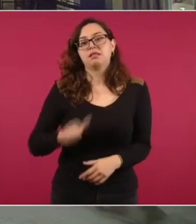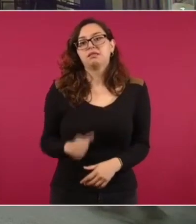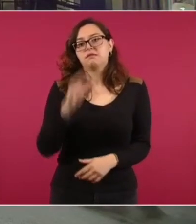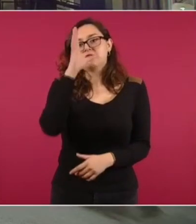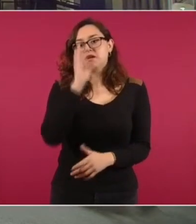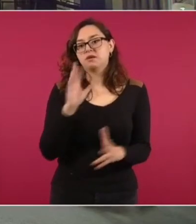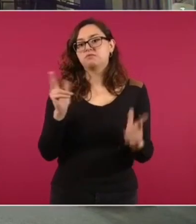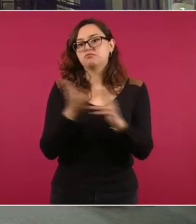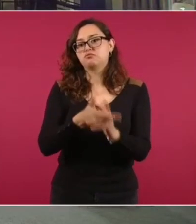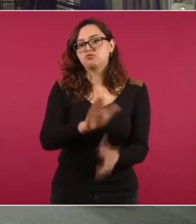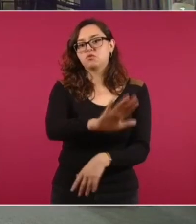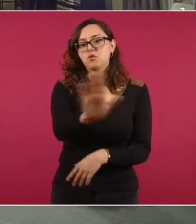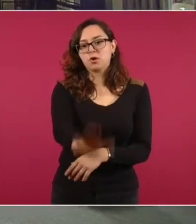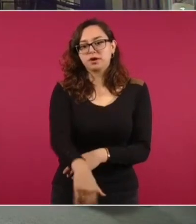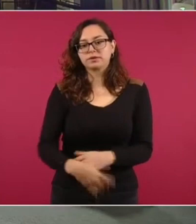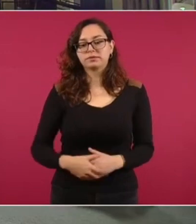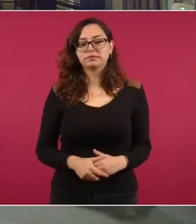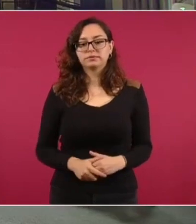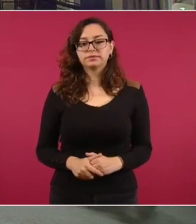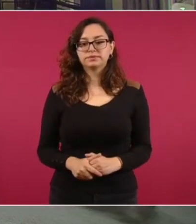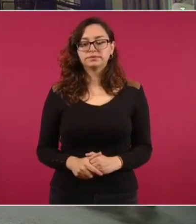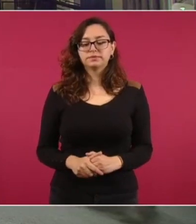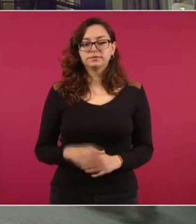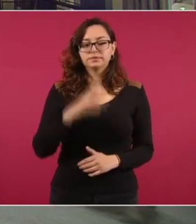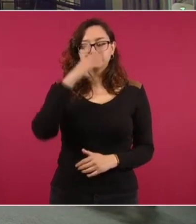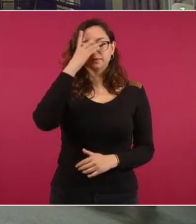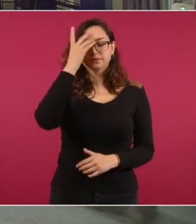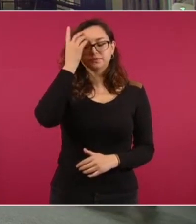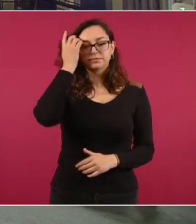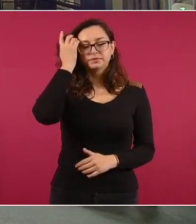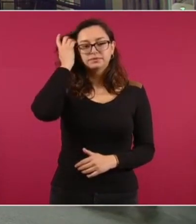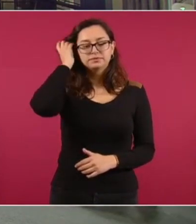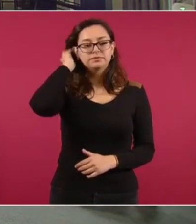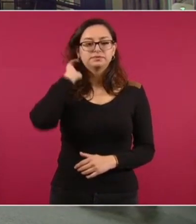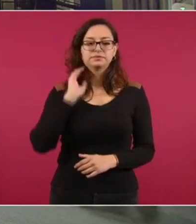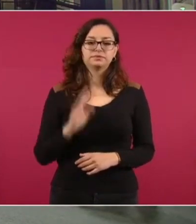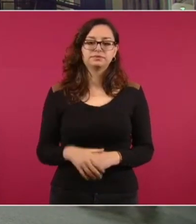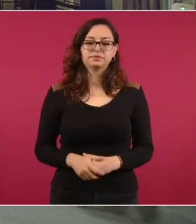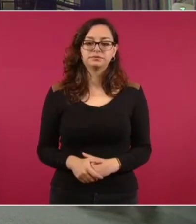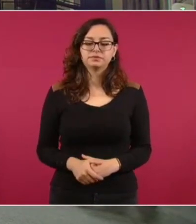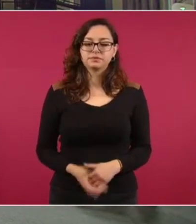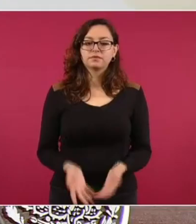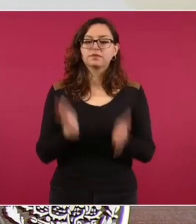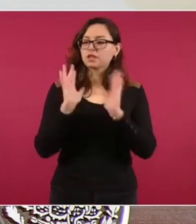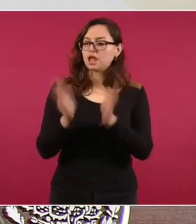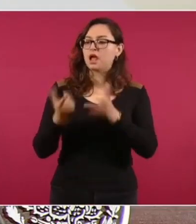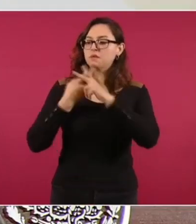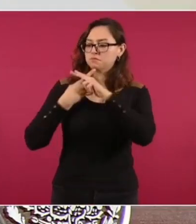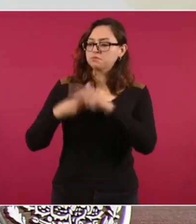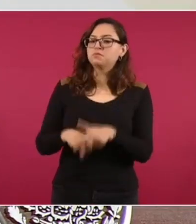la investigación sobre estos lamentables hechos